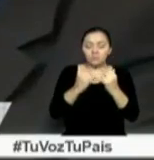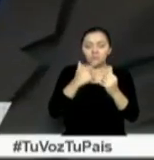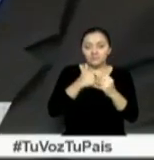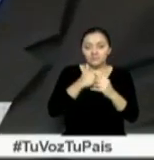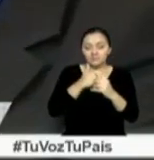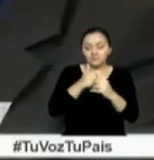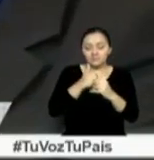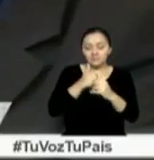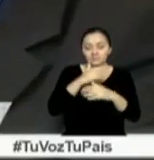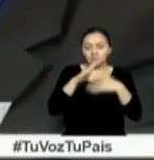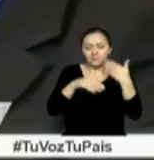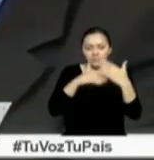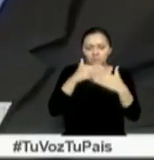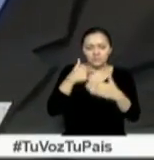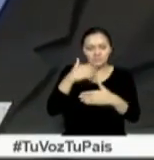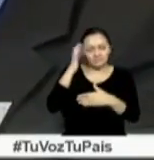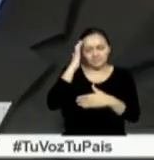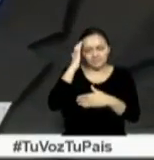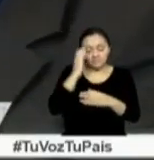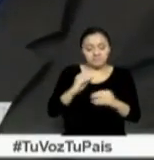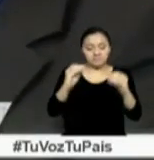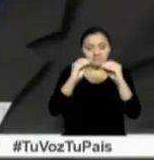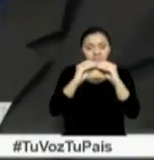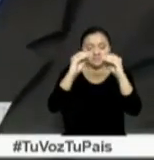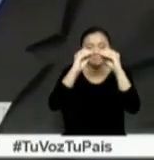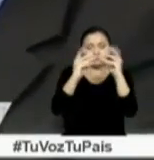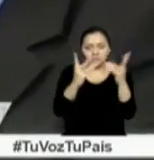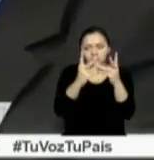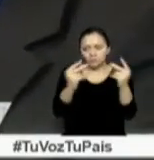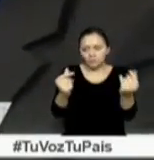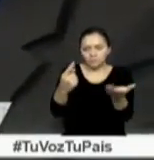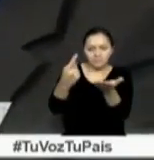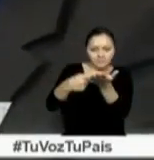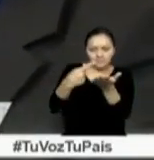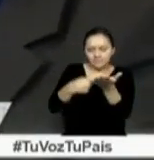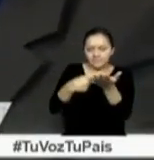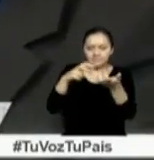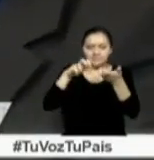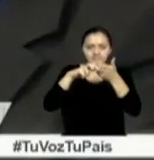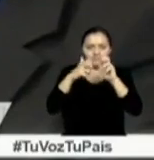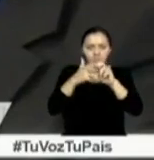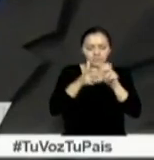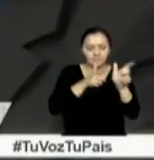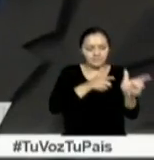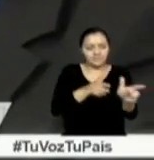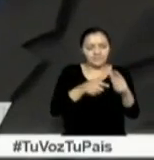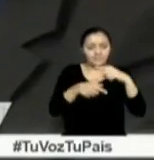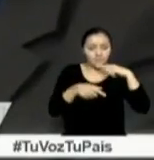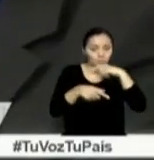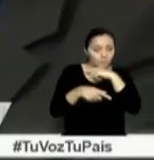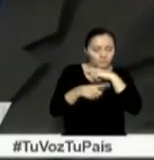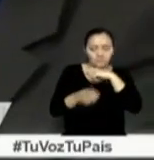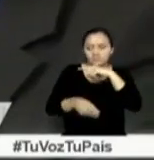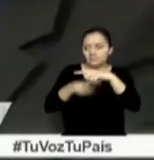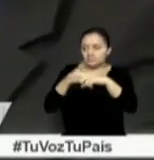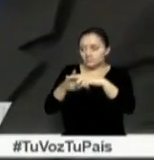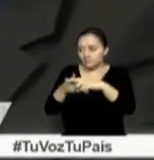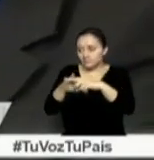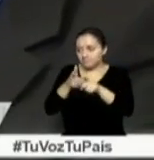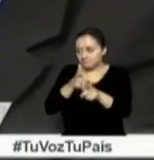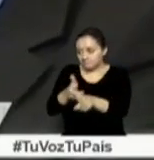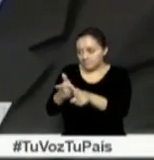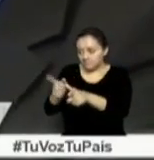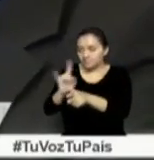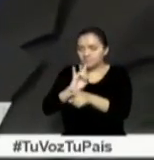Europa me preocupa que a meda que nos al debate sobre el grueso de las fuerzas armadas rusas y el aumento de las capacidades militares de